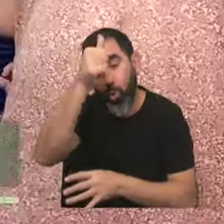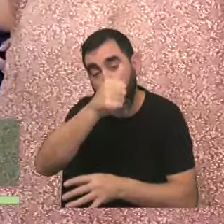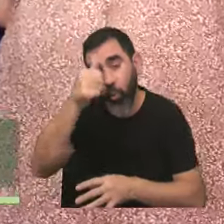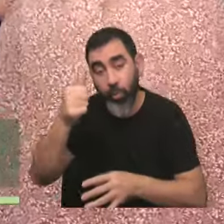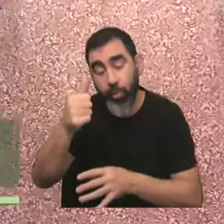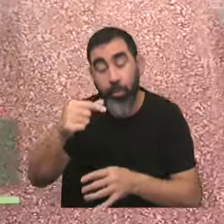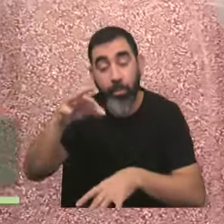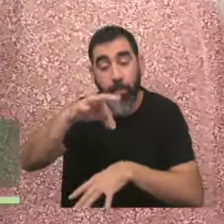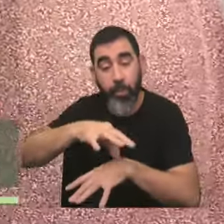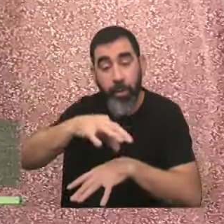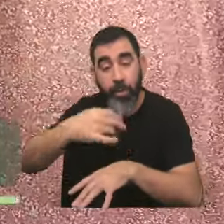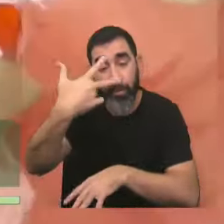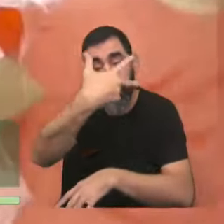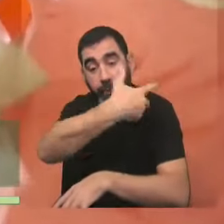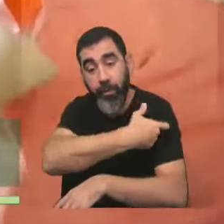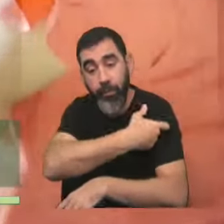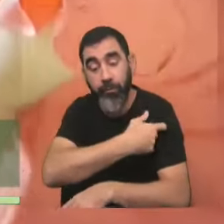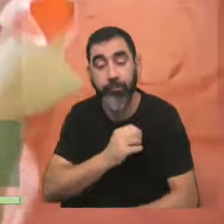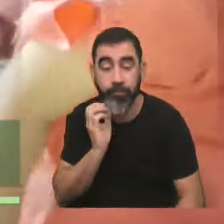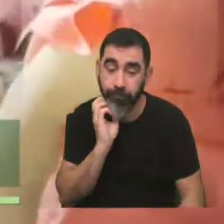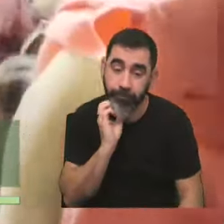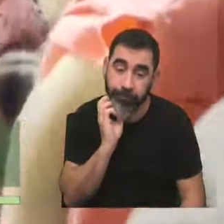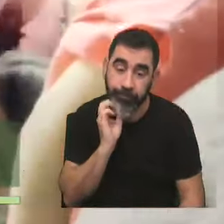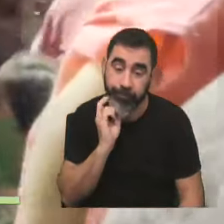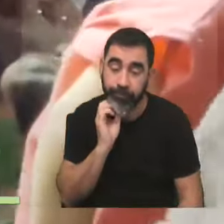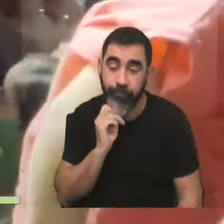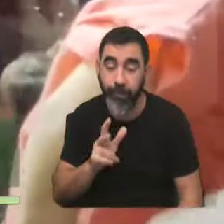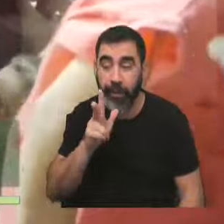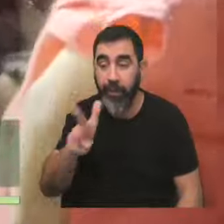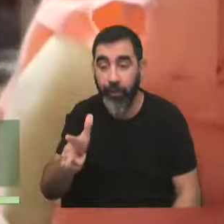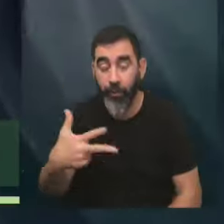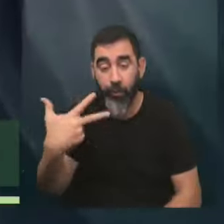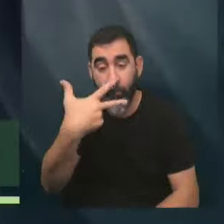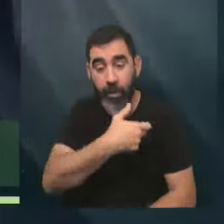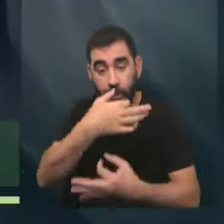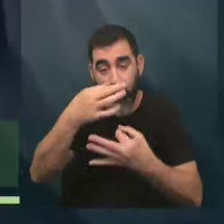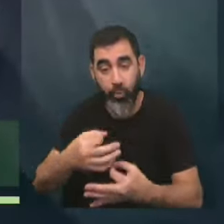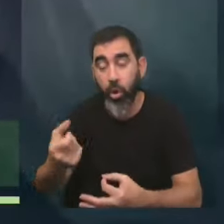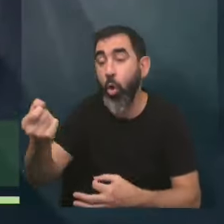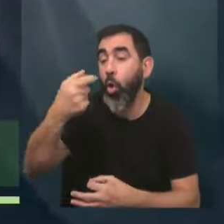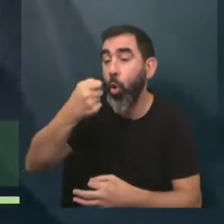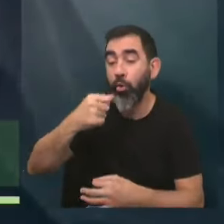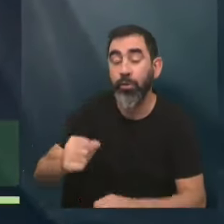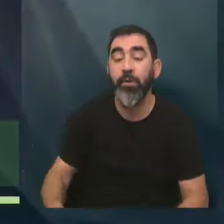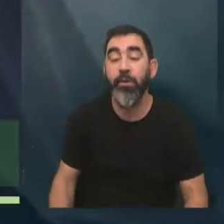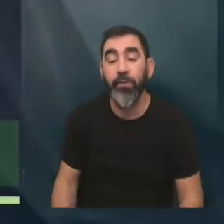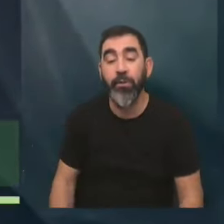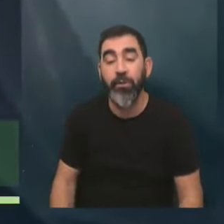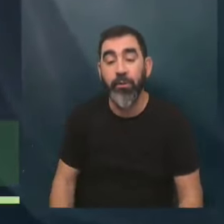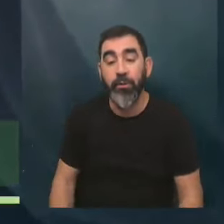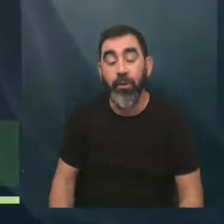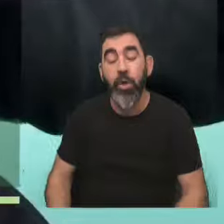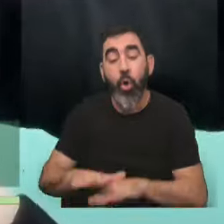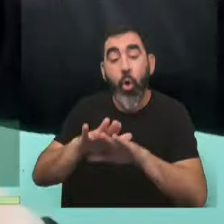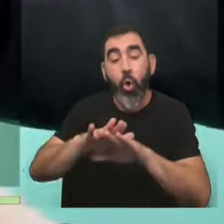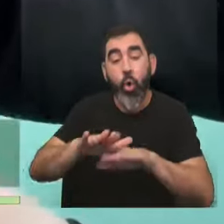alzua y deir albalá en el centro de la franja para administrar a sus hijos las vacunas con unas gotas por vía oral estos menores